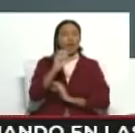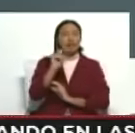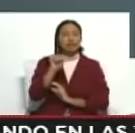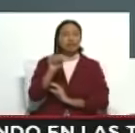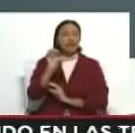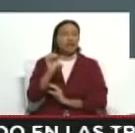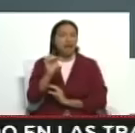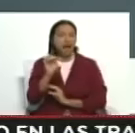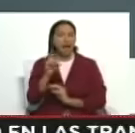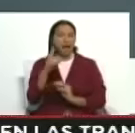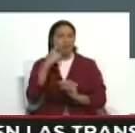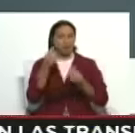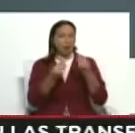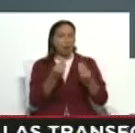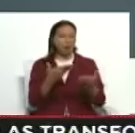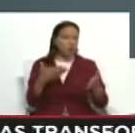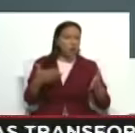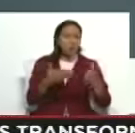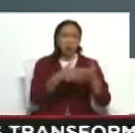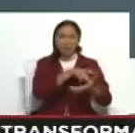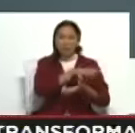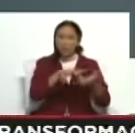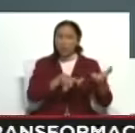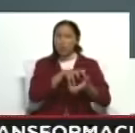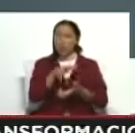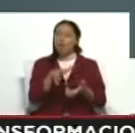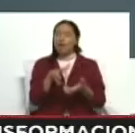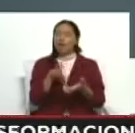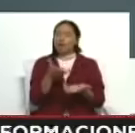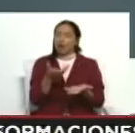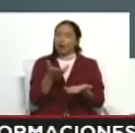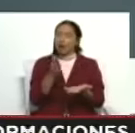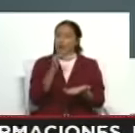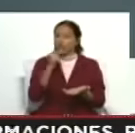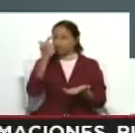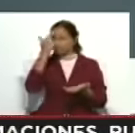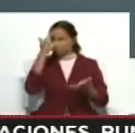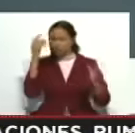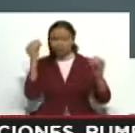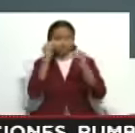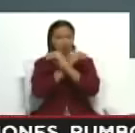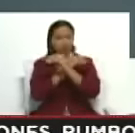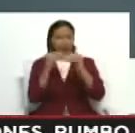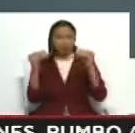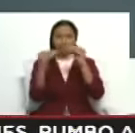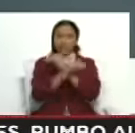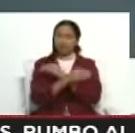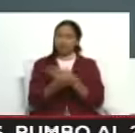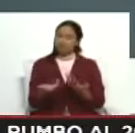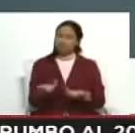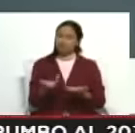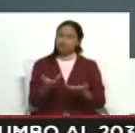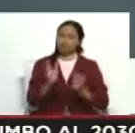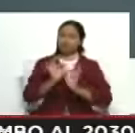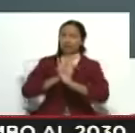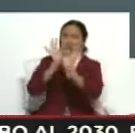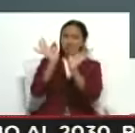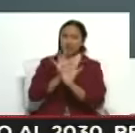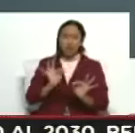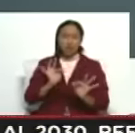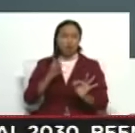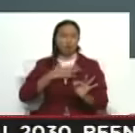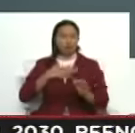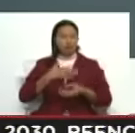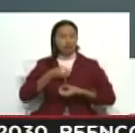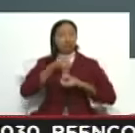electoral, cuando hay estas evidencias, porque no hay coherencia en esa forma de expresarse. Por